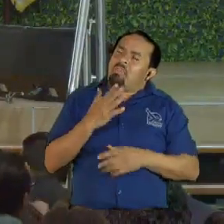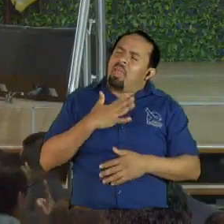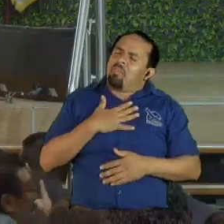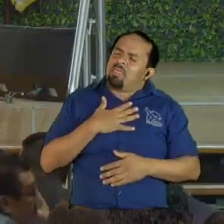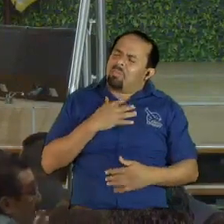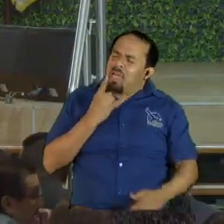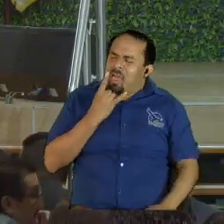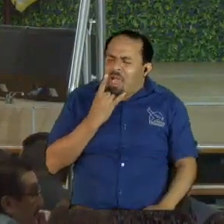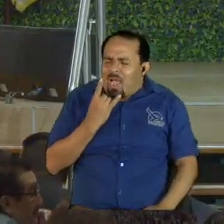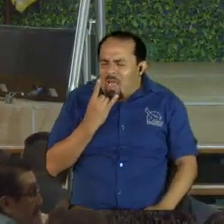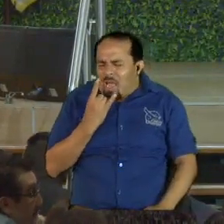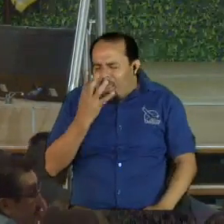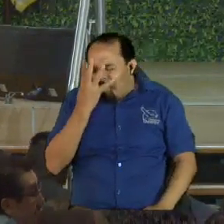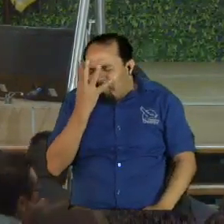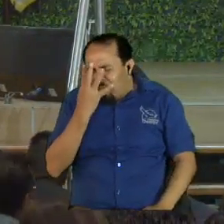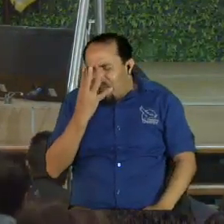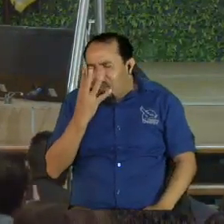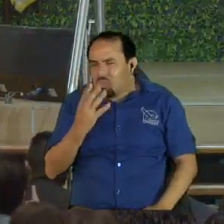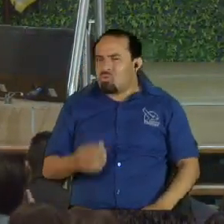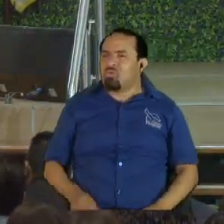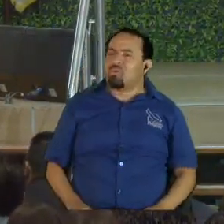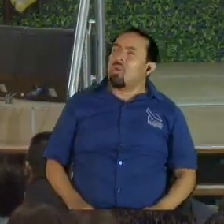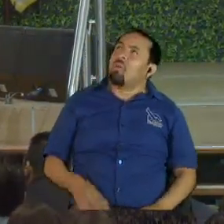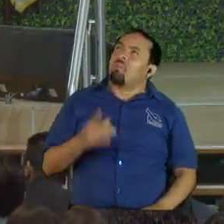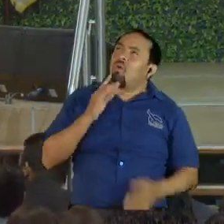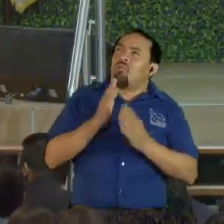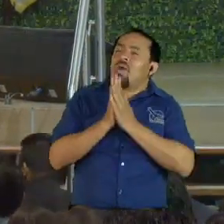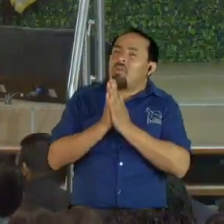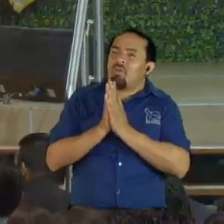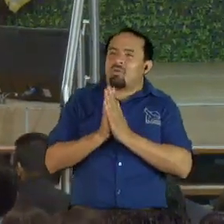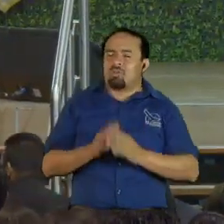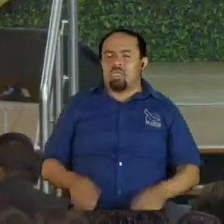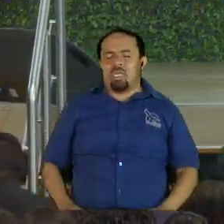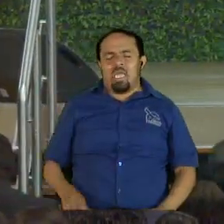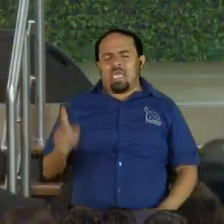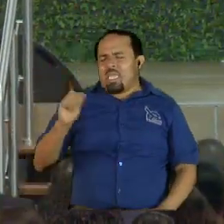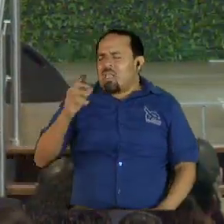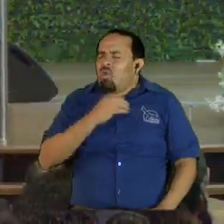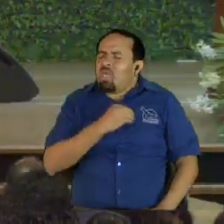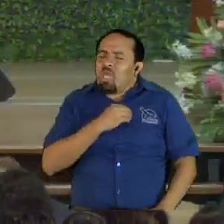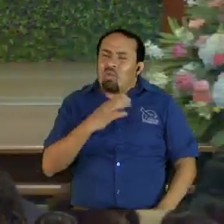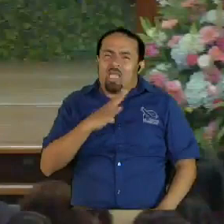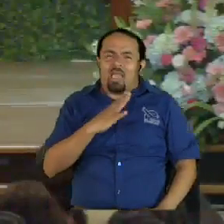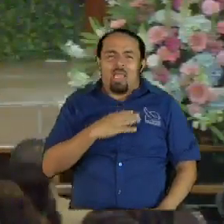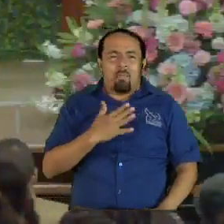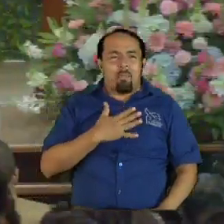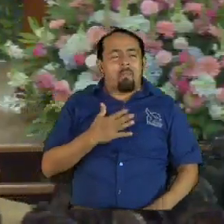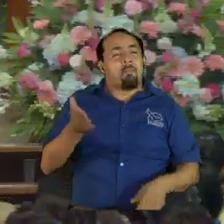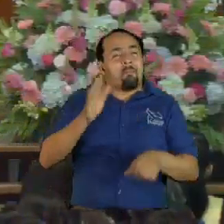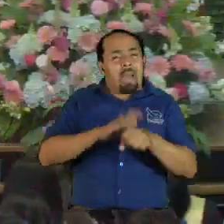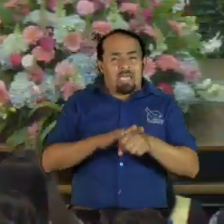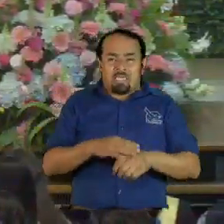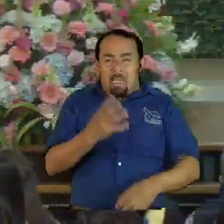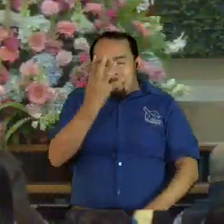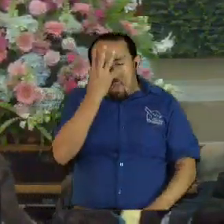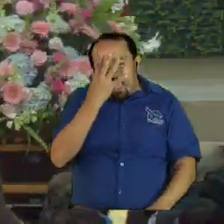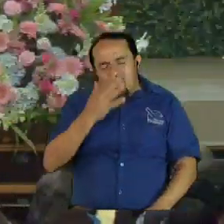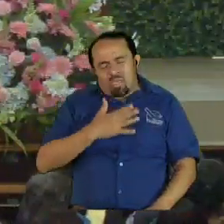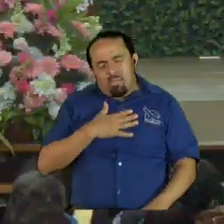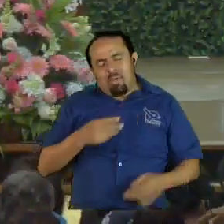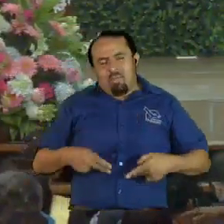que me son ocultos. Aquellos que son evidentes, yo los quiero deshacer. Ya no los quiero tener, yo no quiero tener eso.